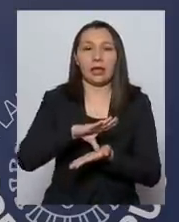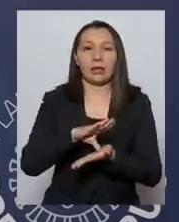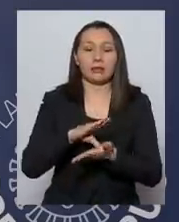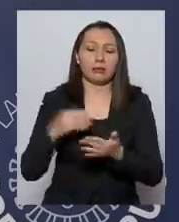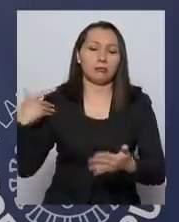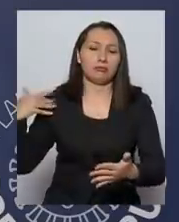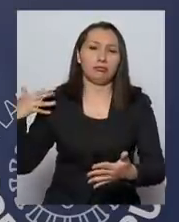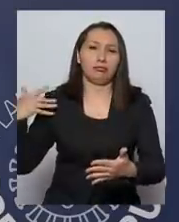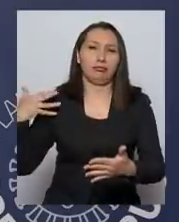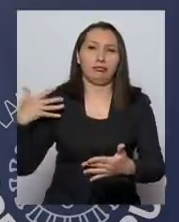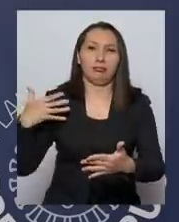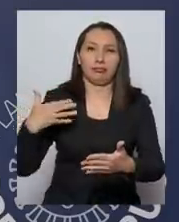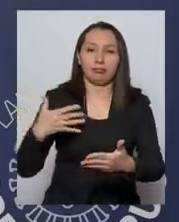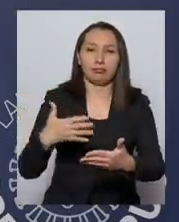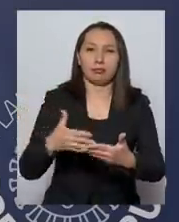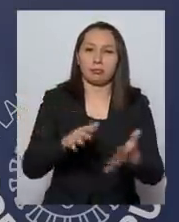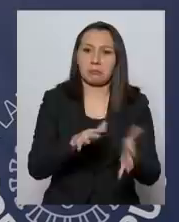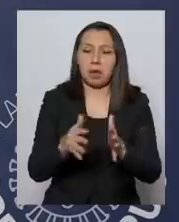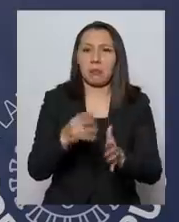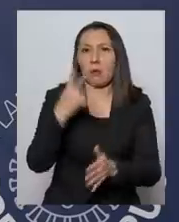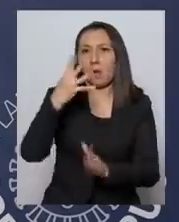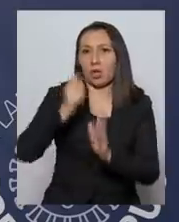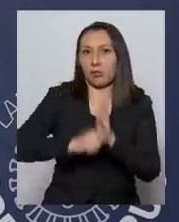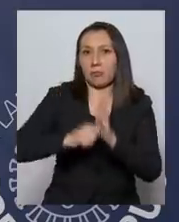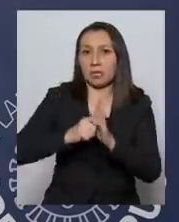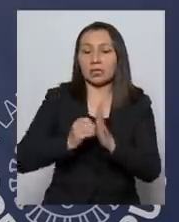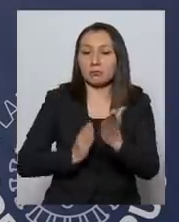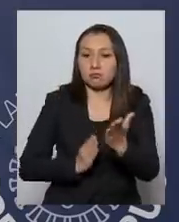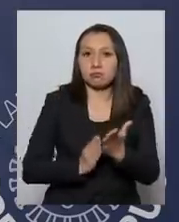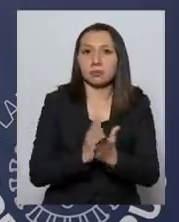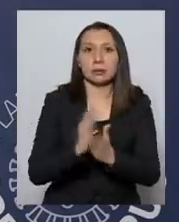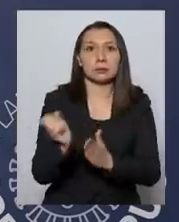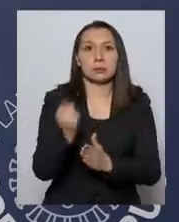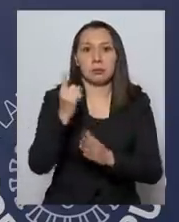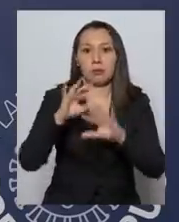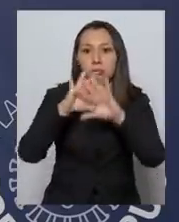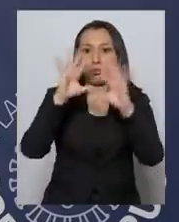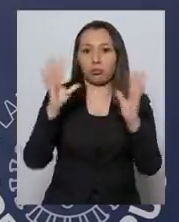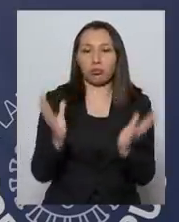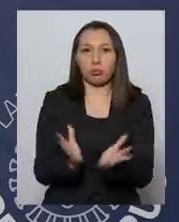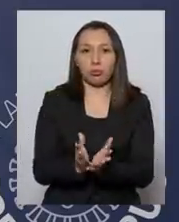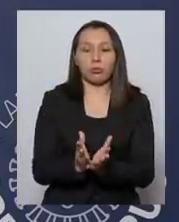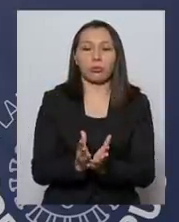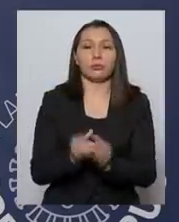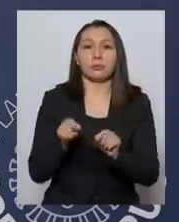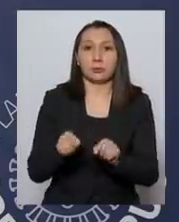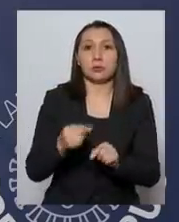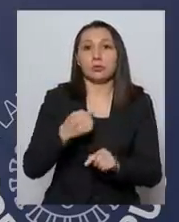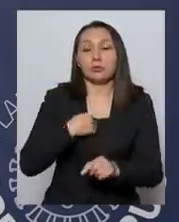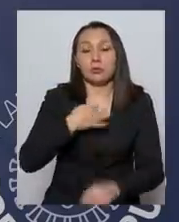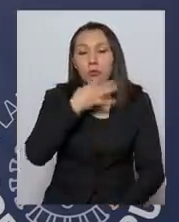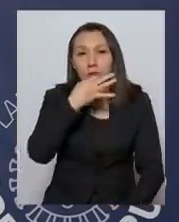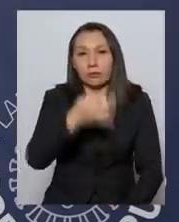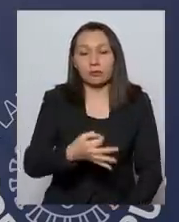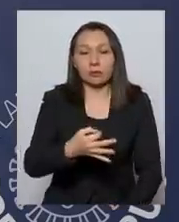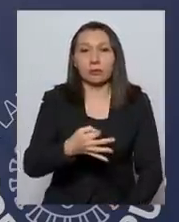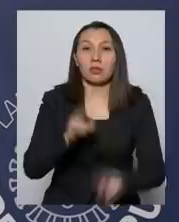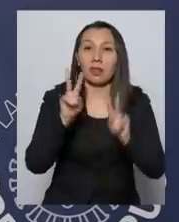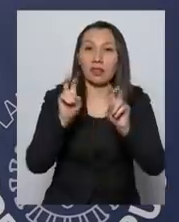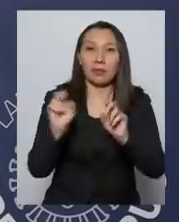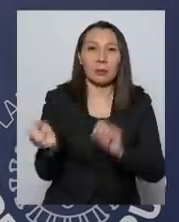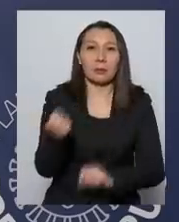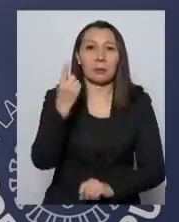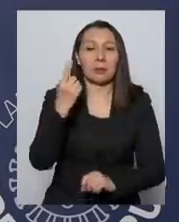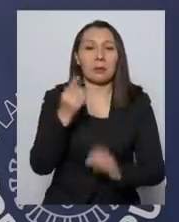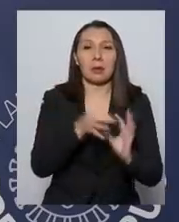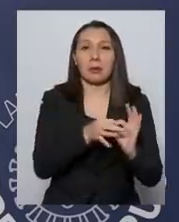han pasado un poco más de 4 meses desde que partió en el mundo. Y voy a referirme